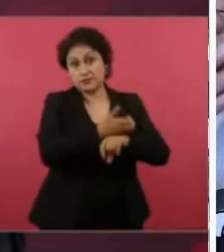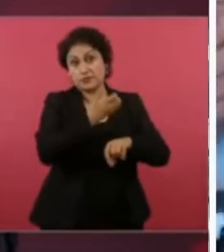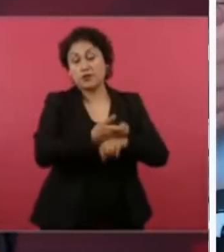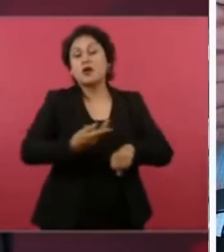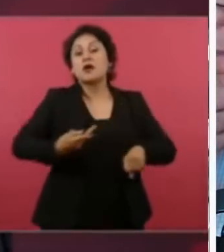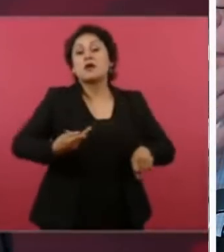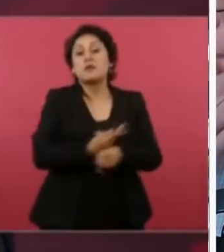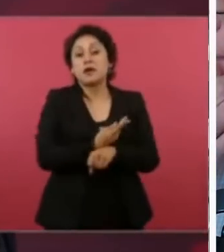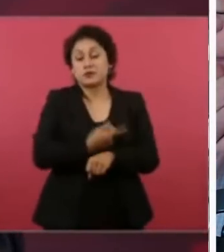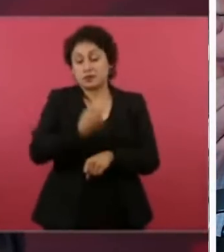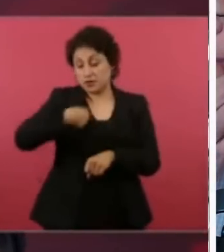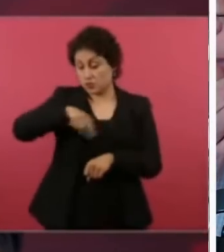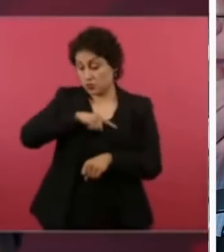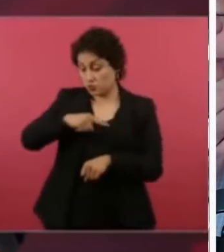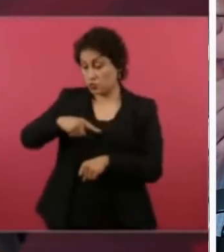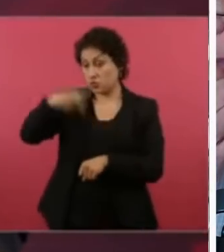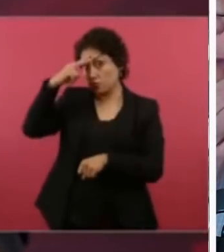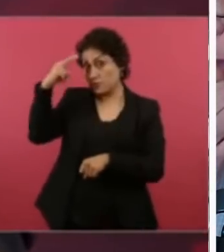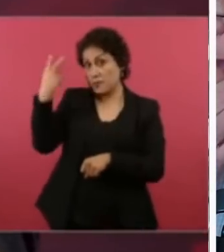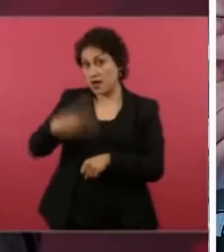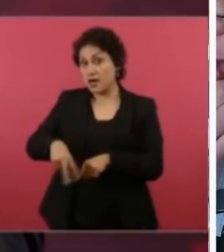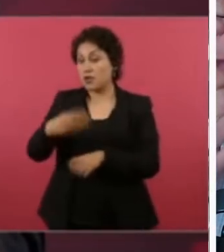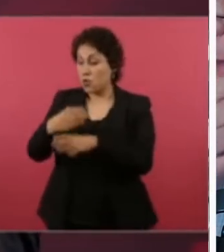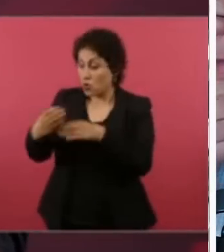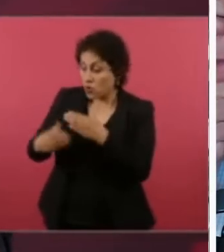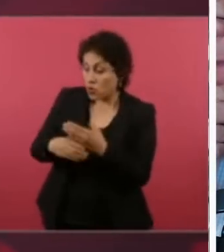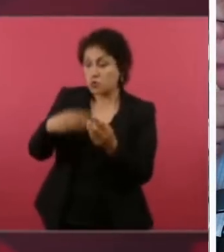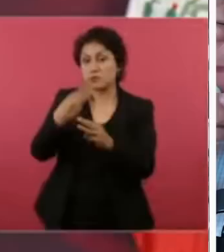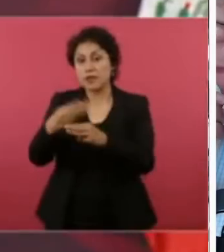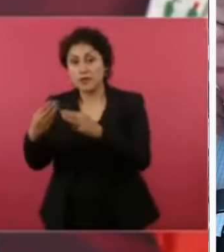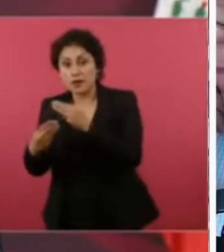las autopartes que se producen en México.